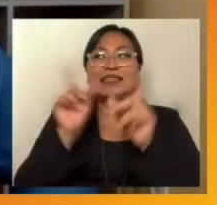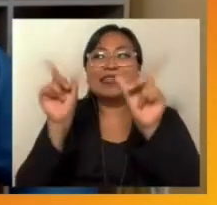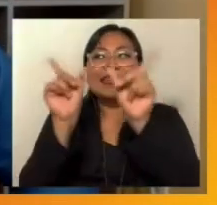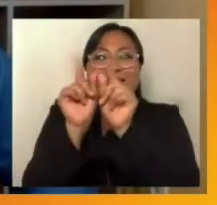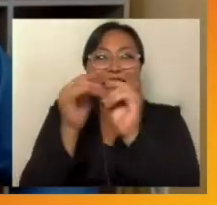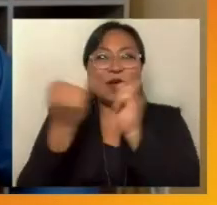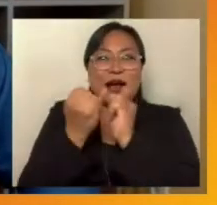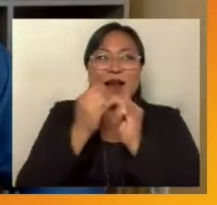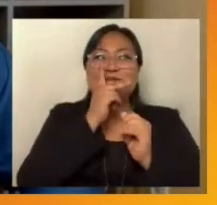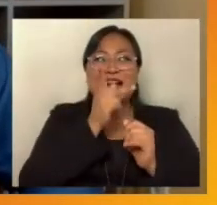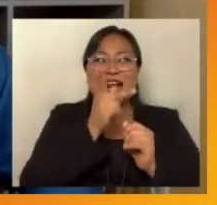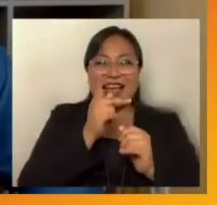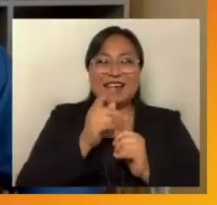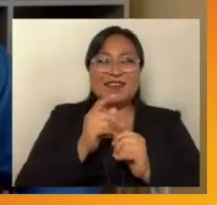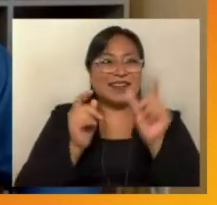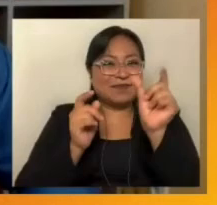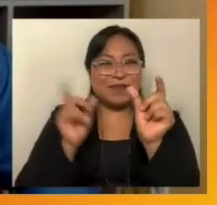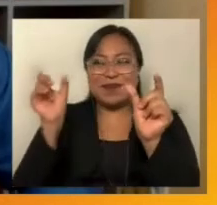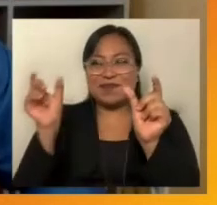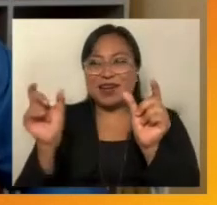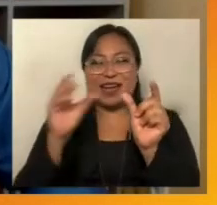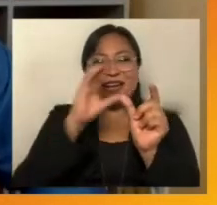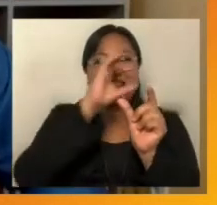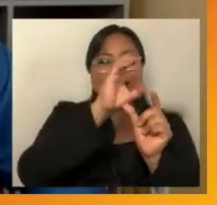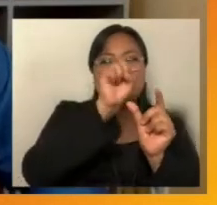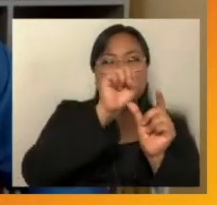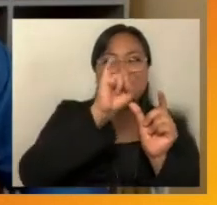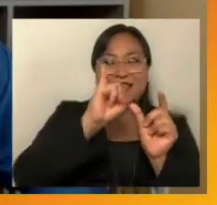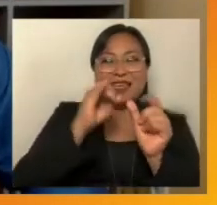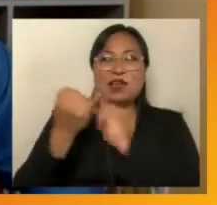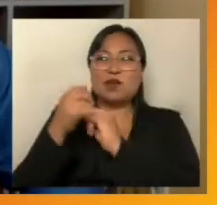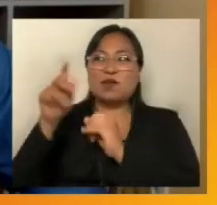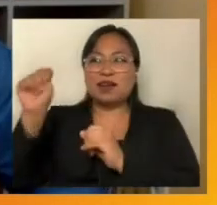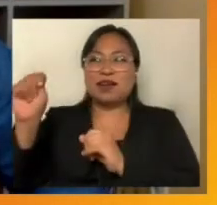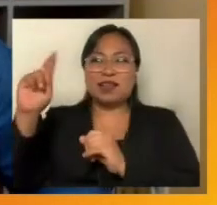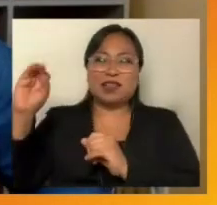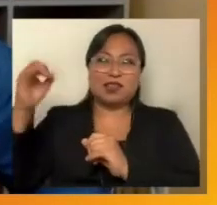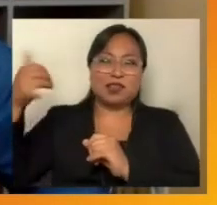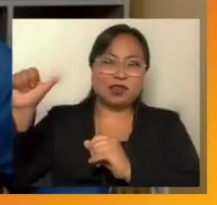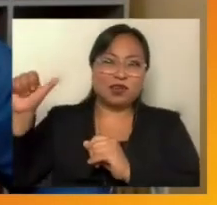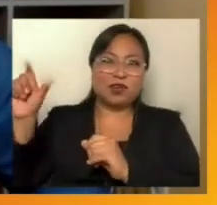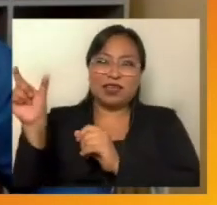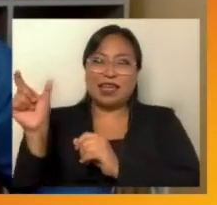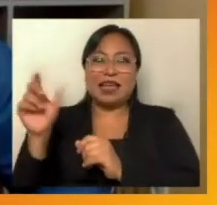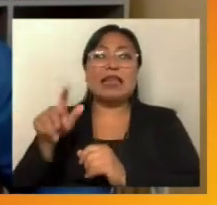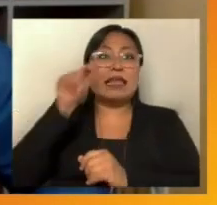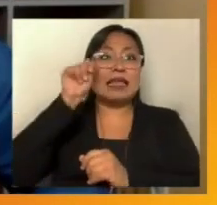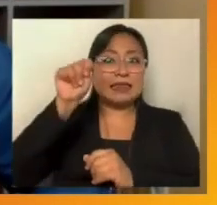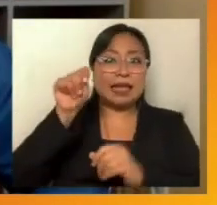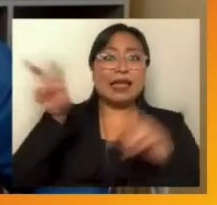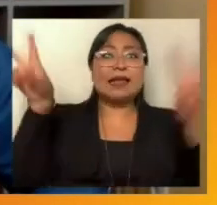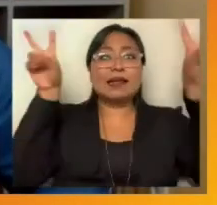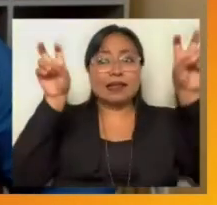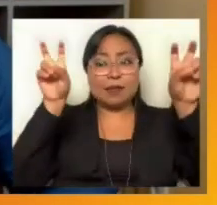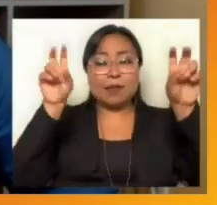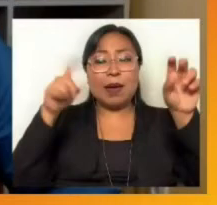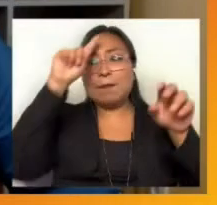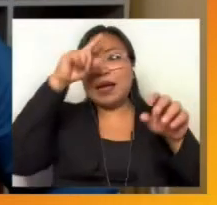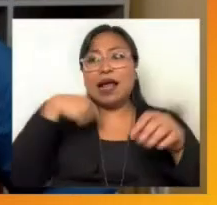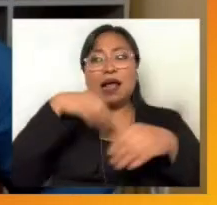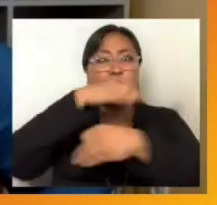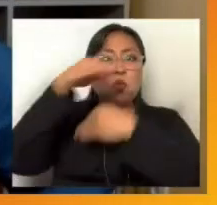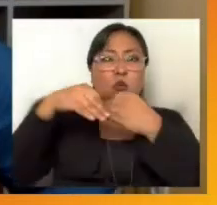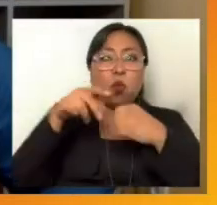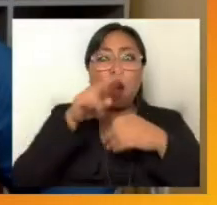acrónimo y Troya es otro acrónimo. Troya es un acrónimo que viene de T, titular que llame la atención,